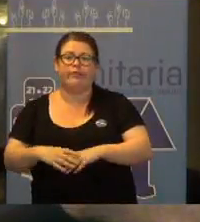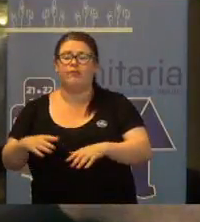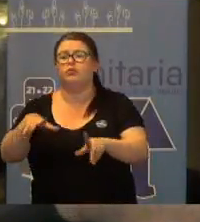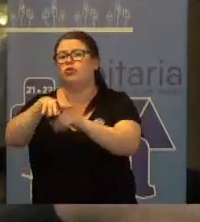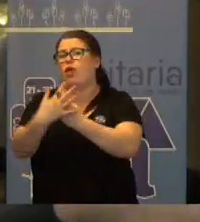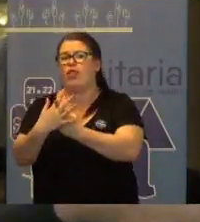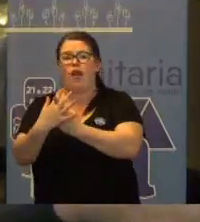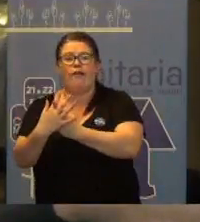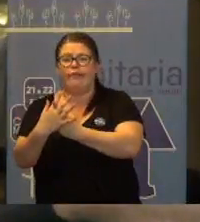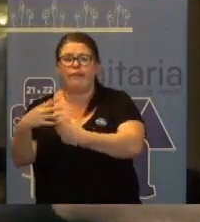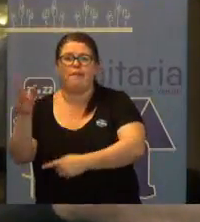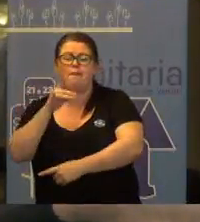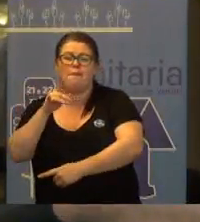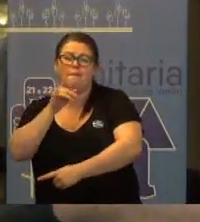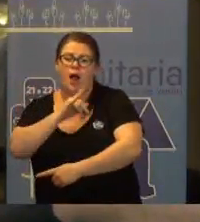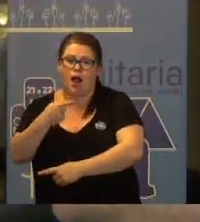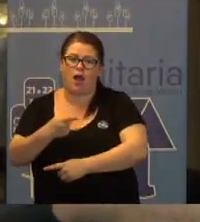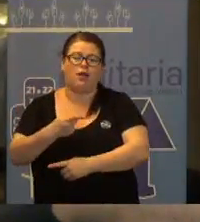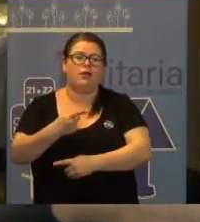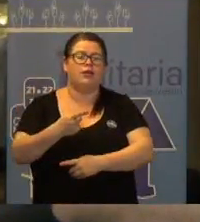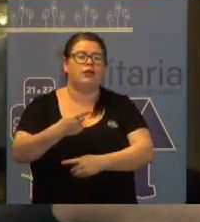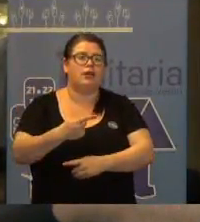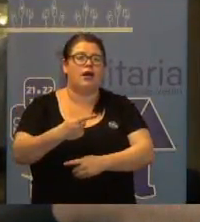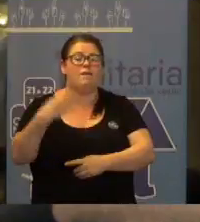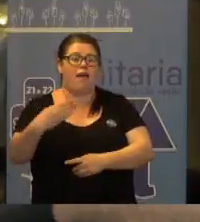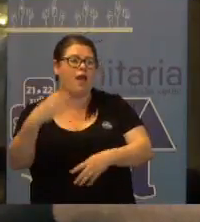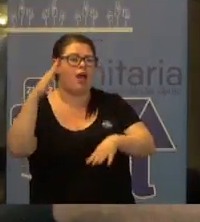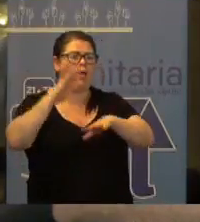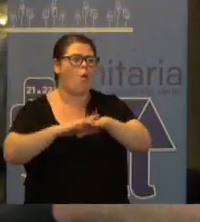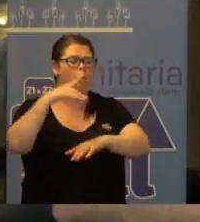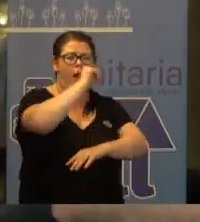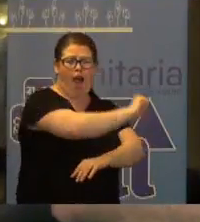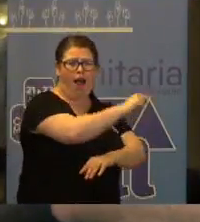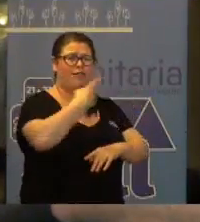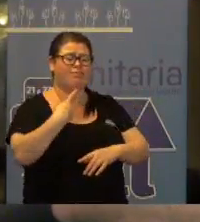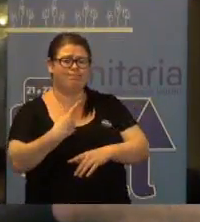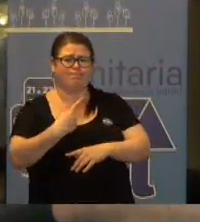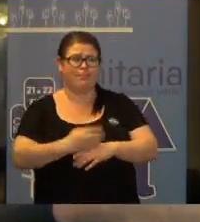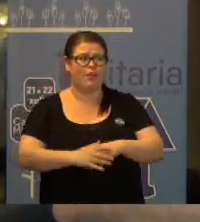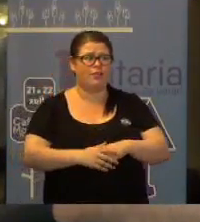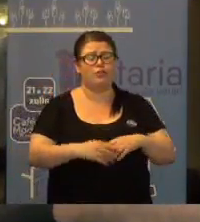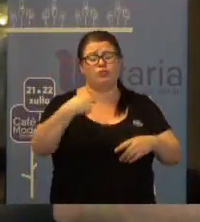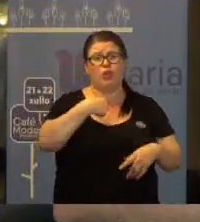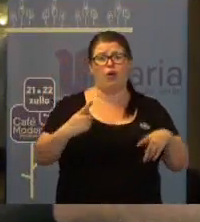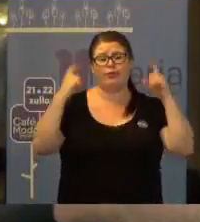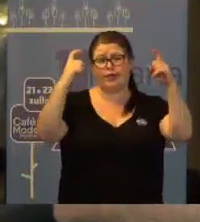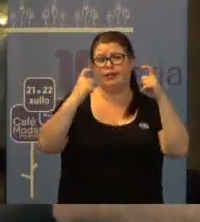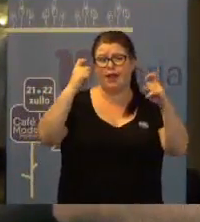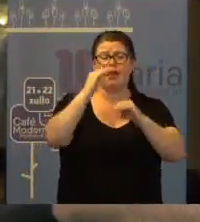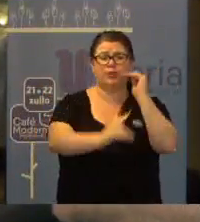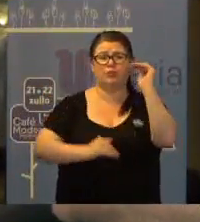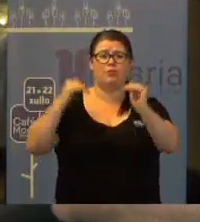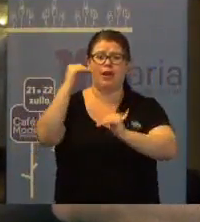os da posición B dirán que a culpa foi dos A, que non salían de teoloxía, non? Bueno, eu intentaba superar